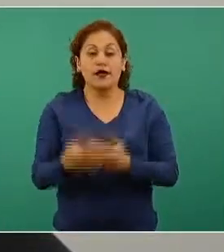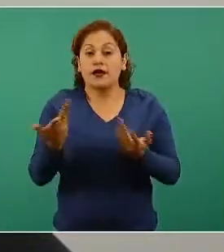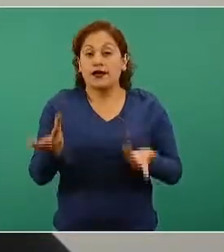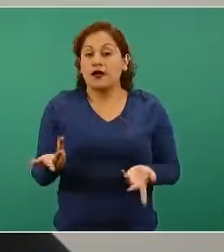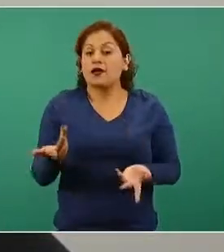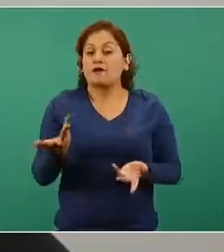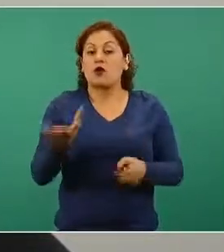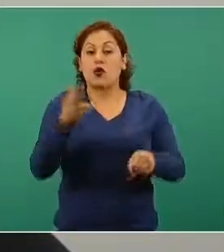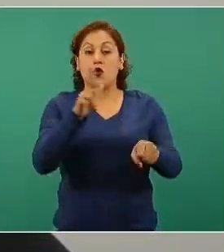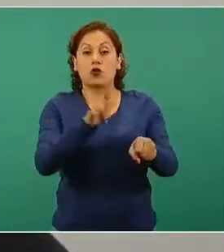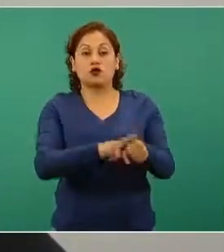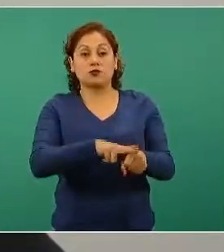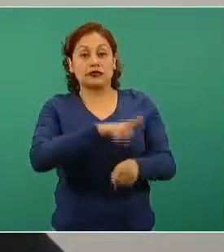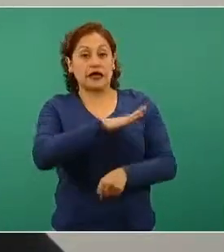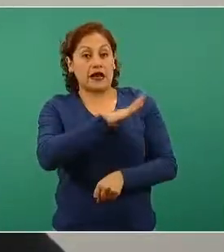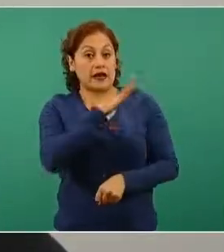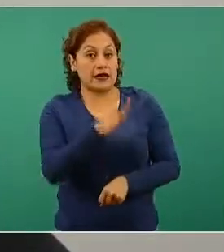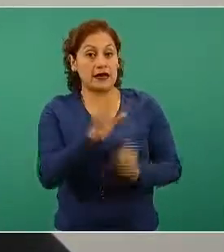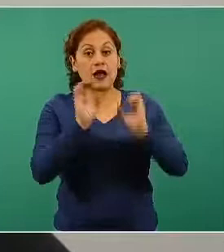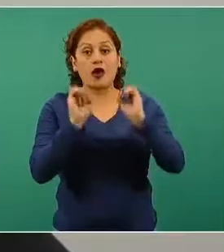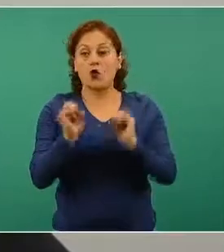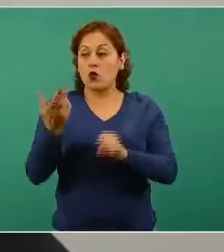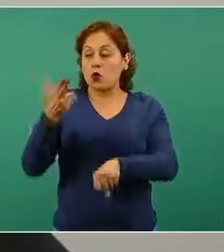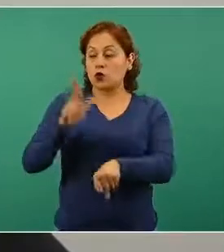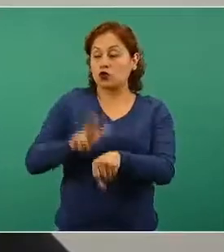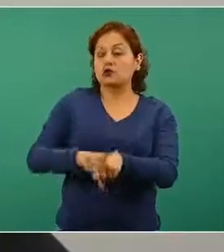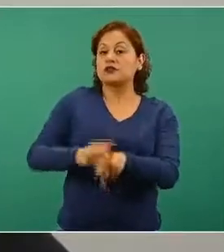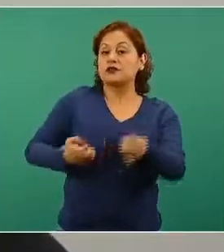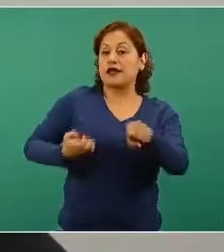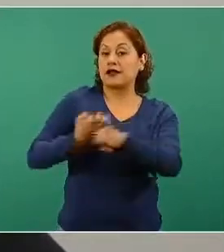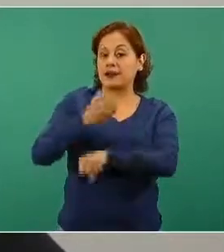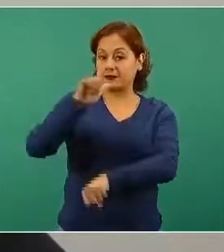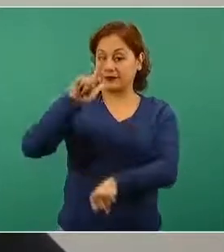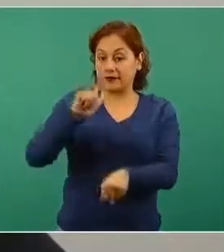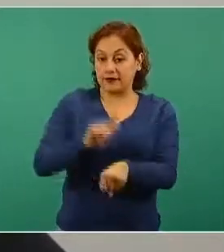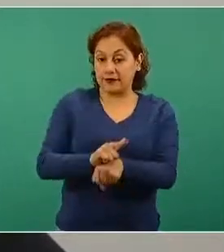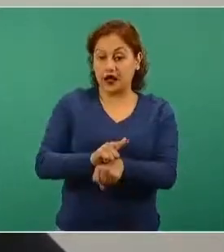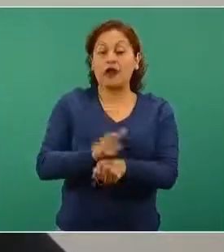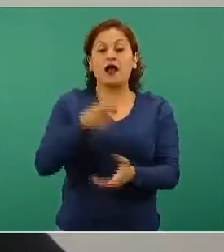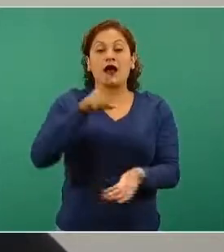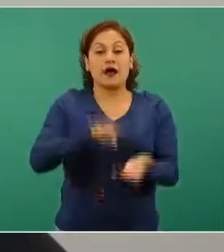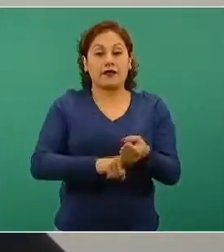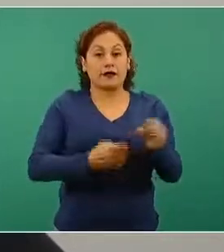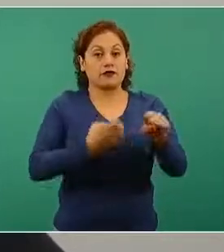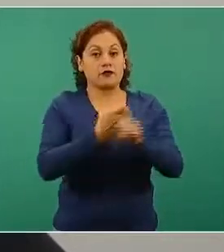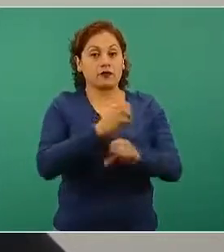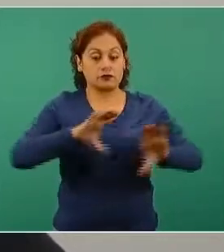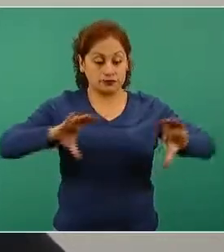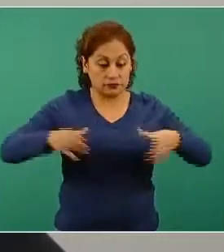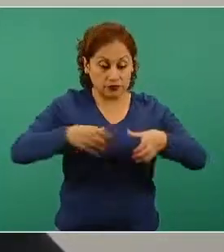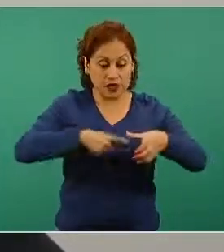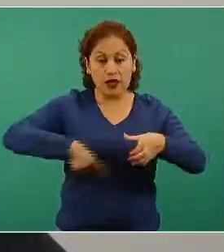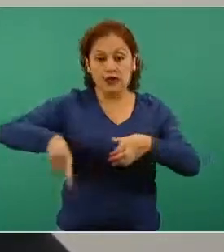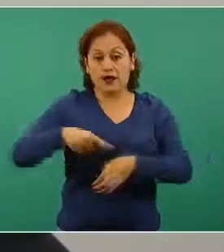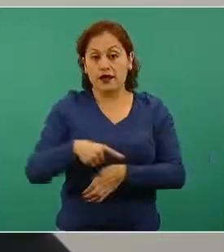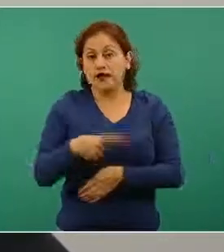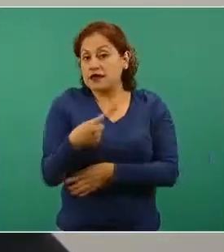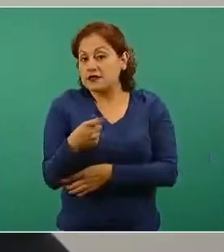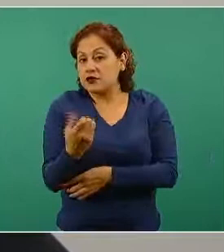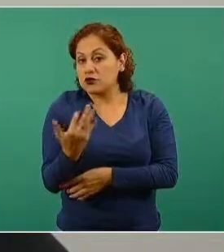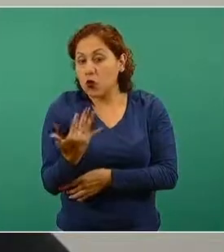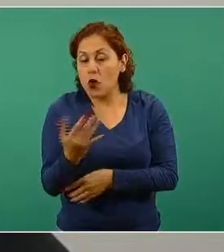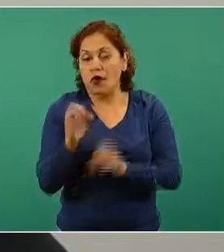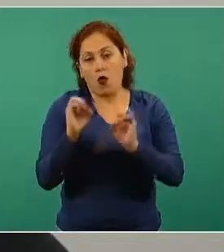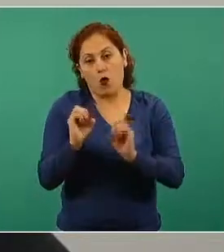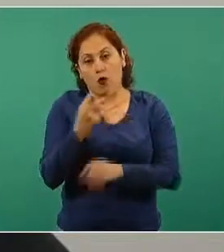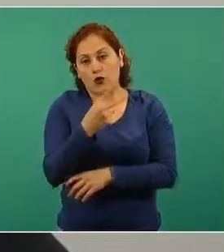general, a lo mejor estatal, ubicado en una ciudad capital, en donde cuenta con 150 o 200 camas, y por